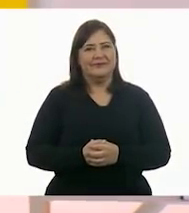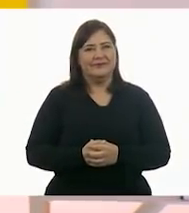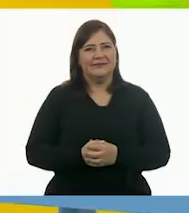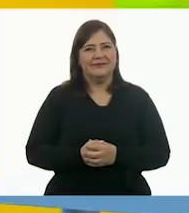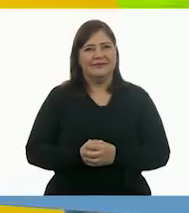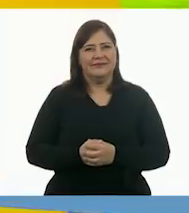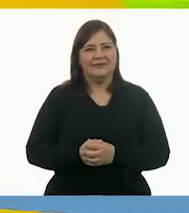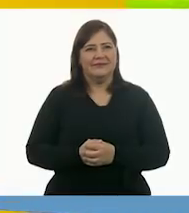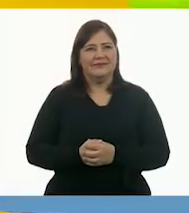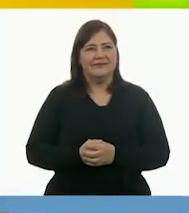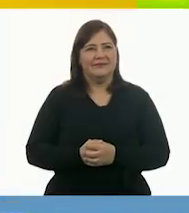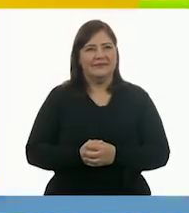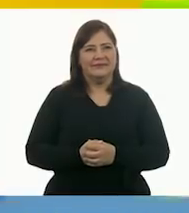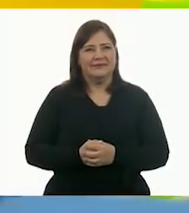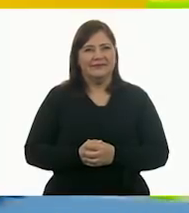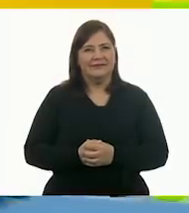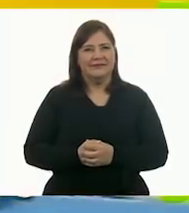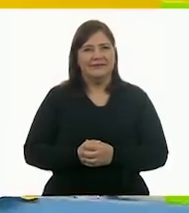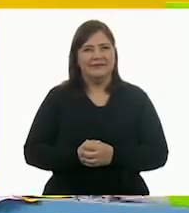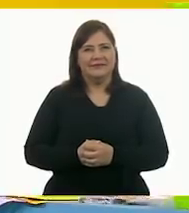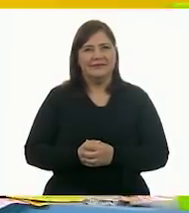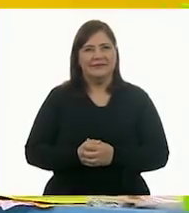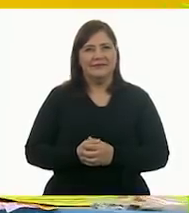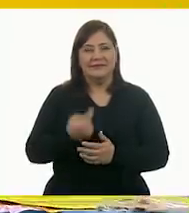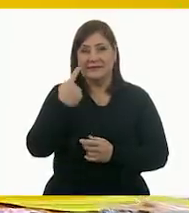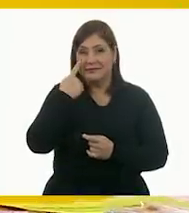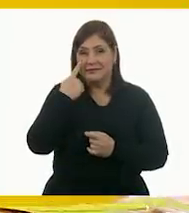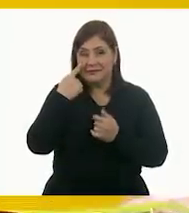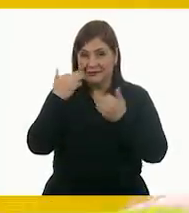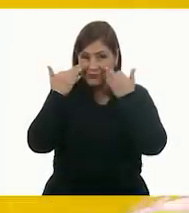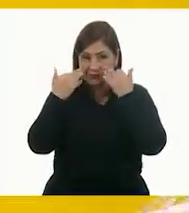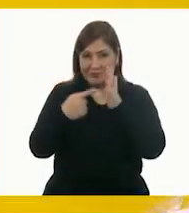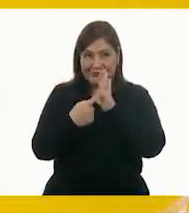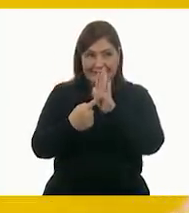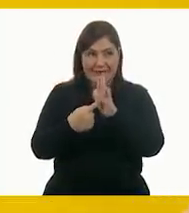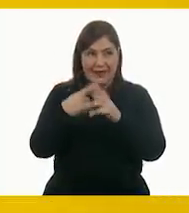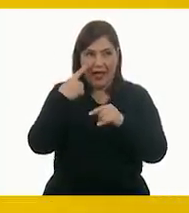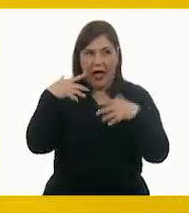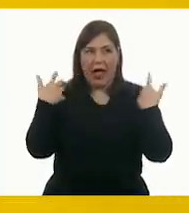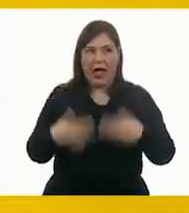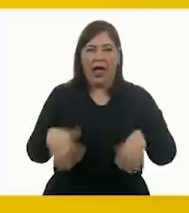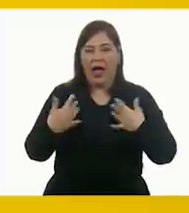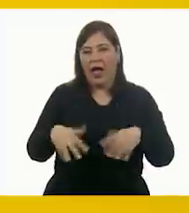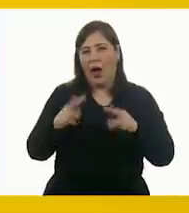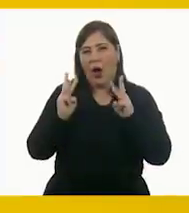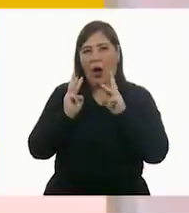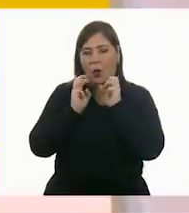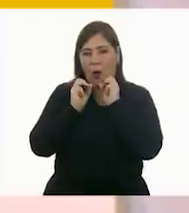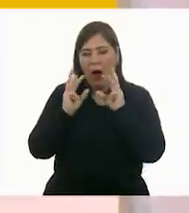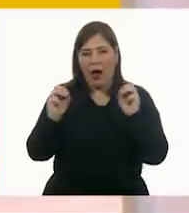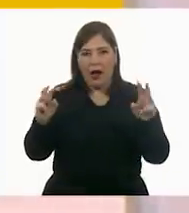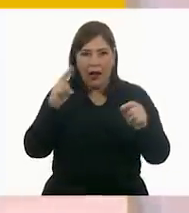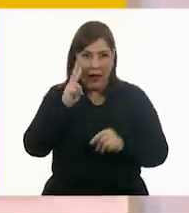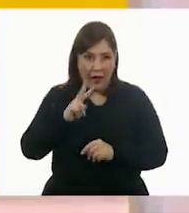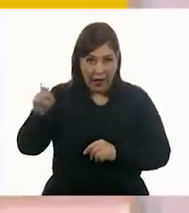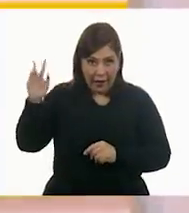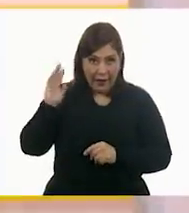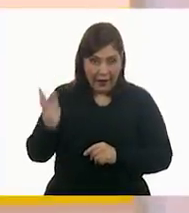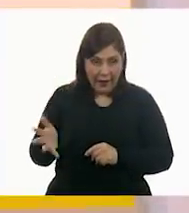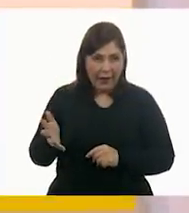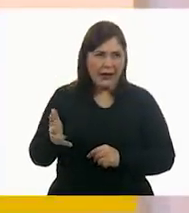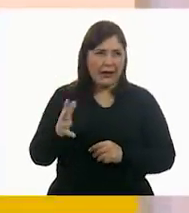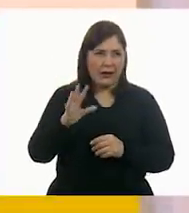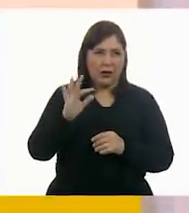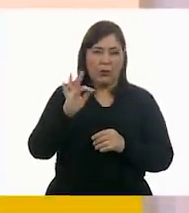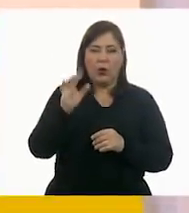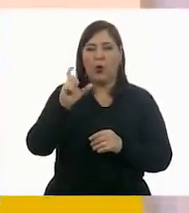A ver, muéstrala. Mira. ¡Wow! ¿Ya viste? Como